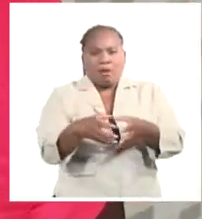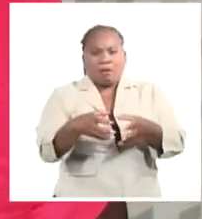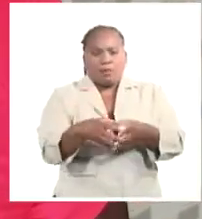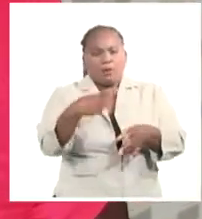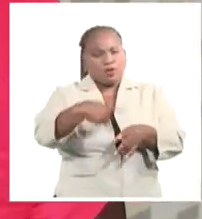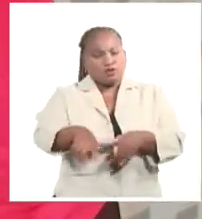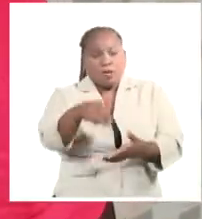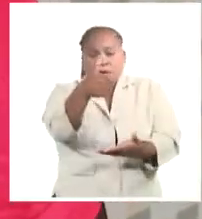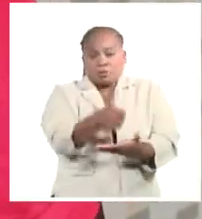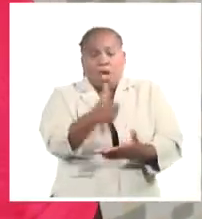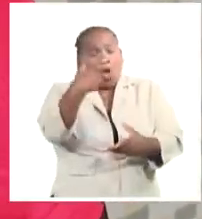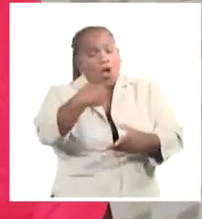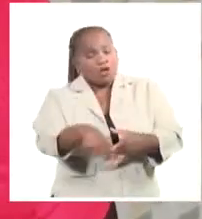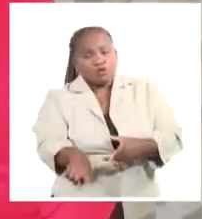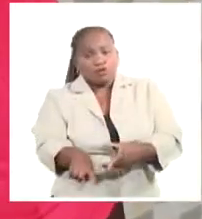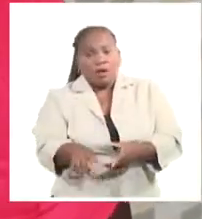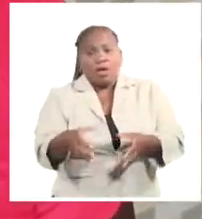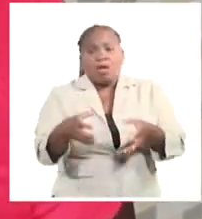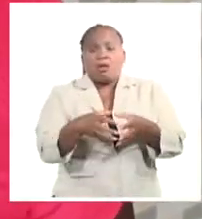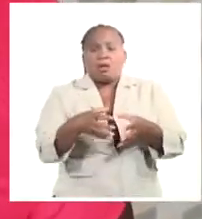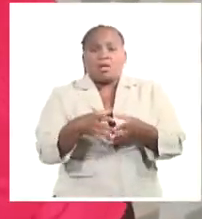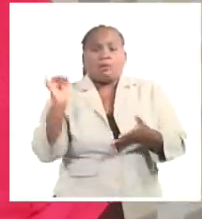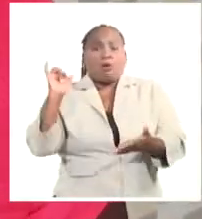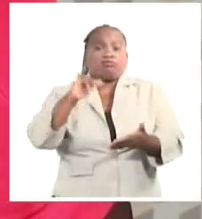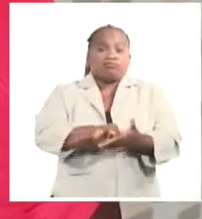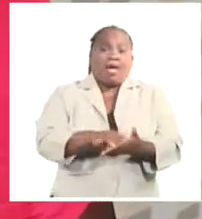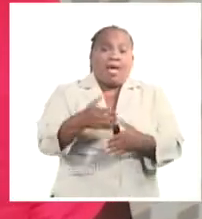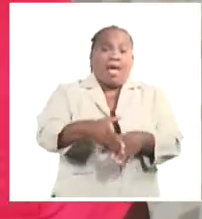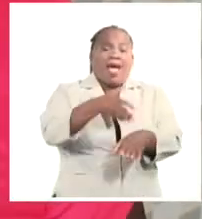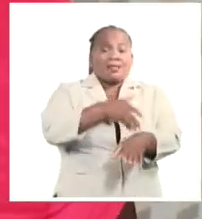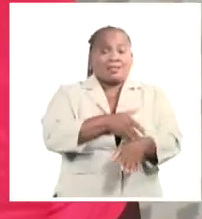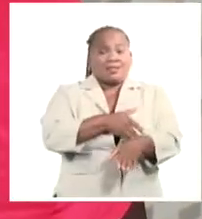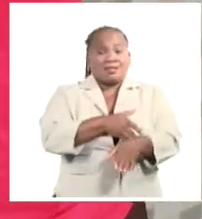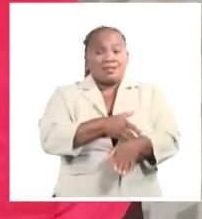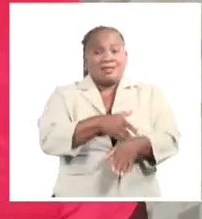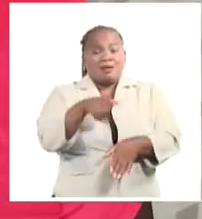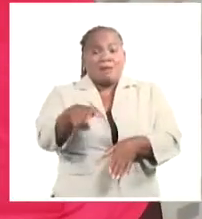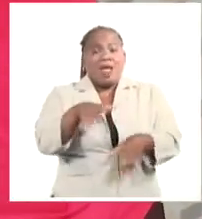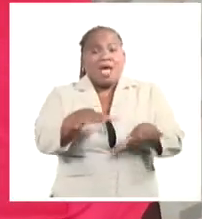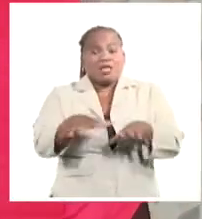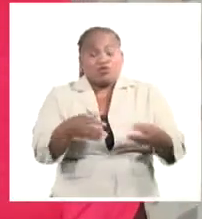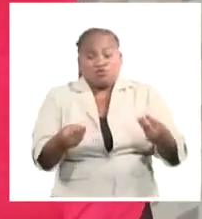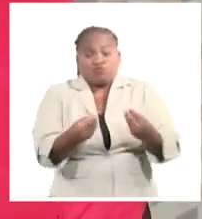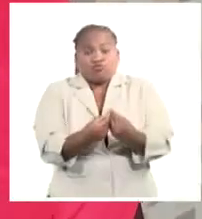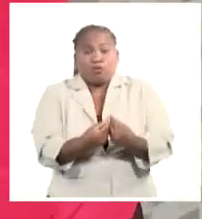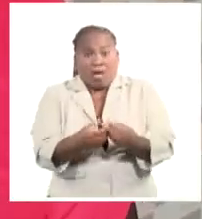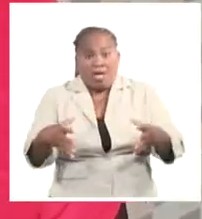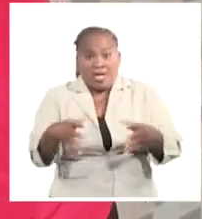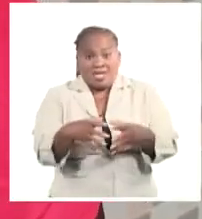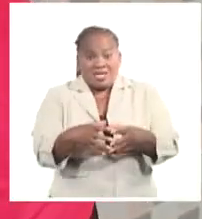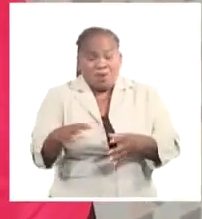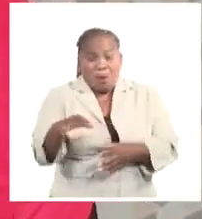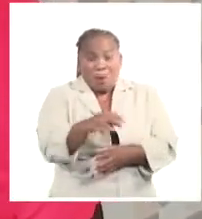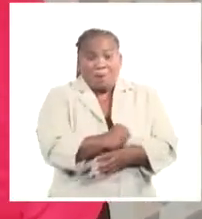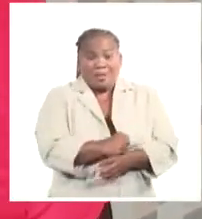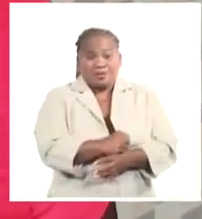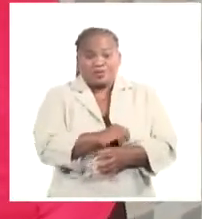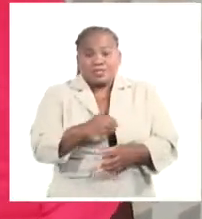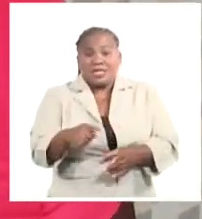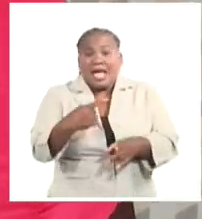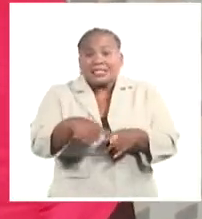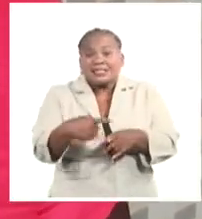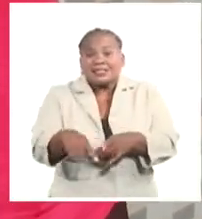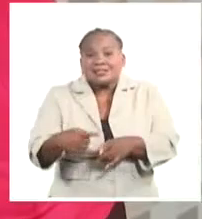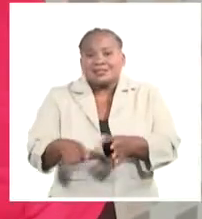sede, si el equipo pudiera venir un poquito antes, si ellos pudieran trasladarse hasta Cuba, es decir, para hacer un poquito de acciones conjuntas para allá llegar con todos esos elementos pulidos y,